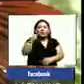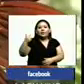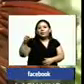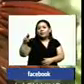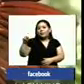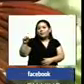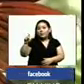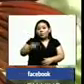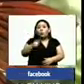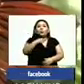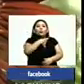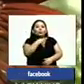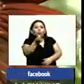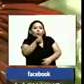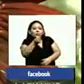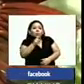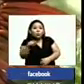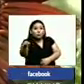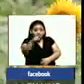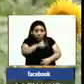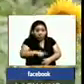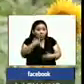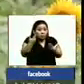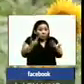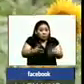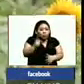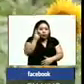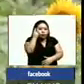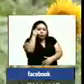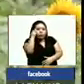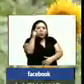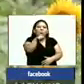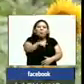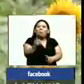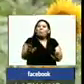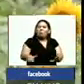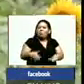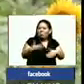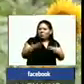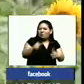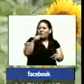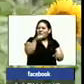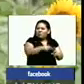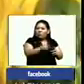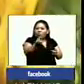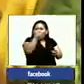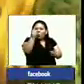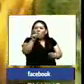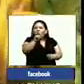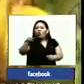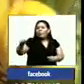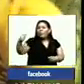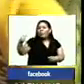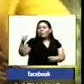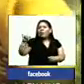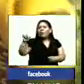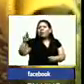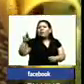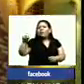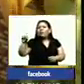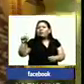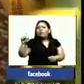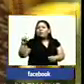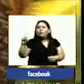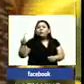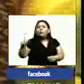Y como dato curioso Si usted alguna vez Se preguntó Por qué esta flor Precisamente se llama girasol Le cuento Que